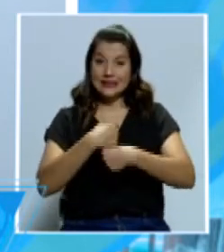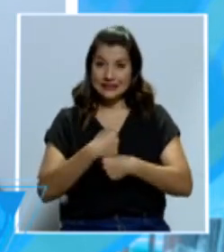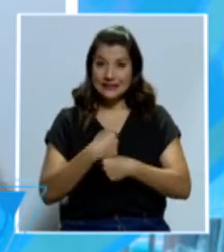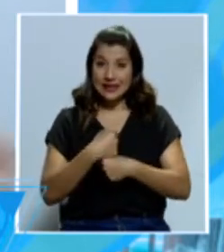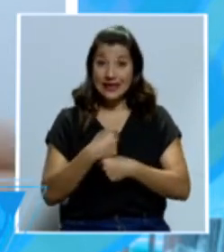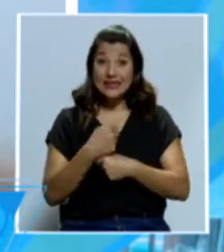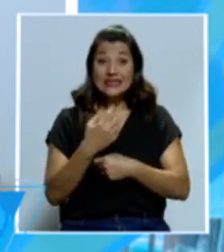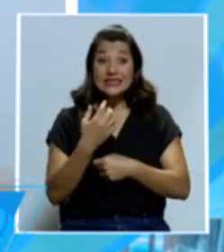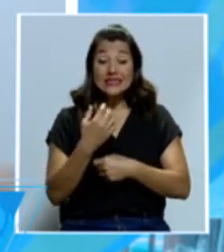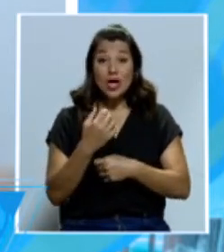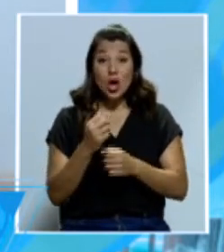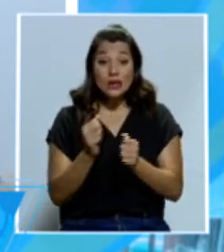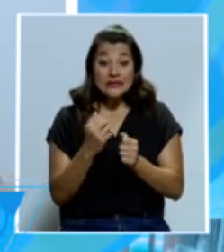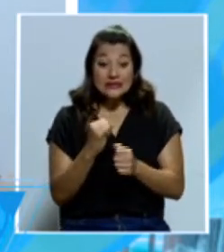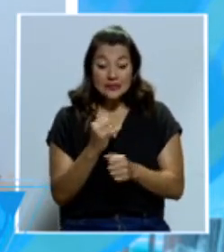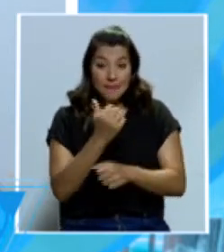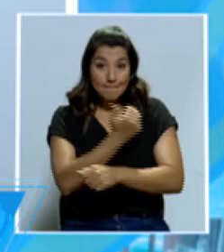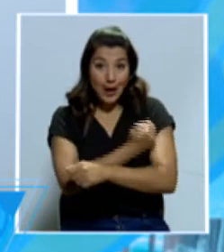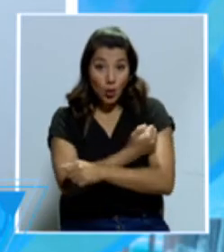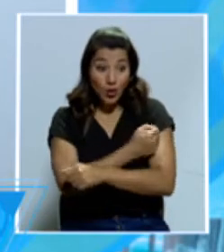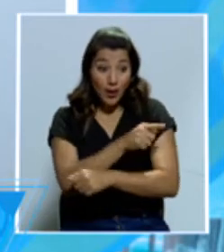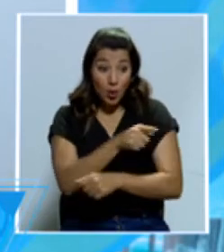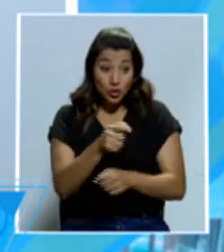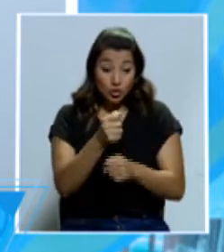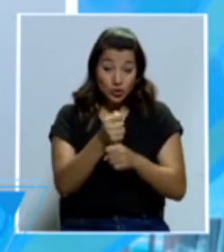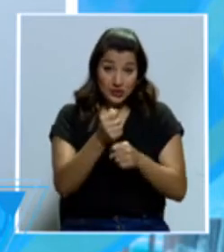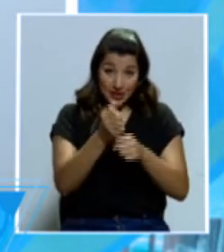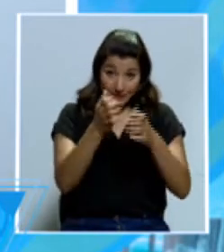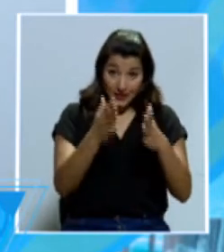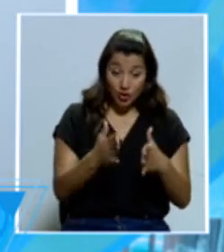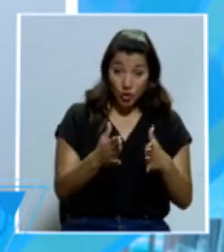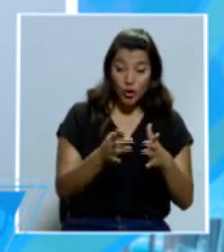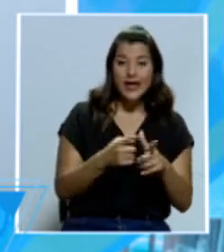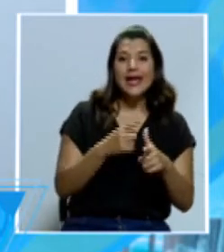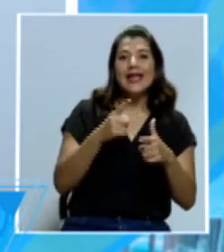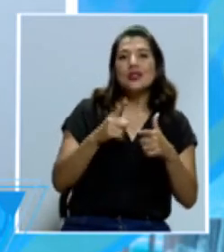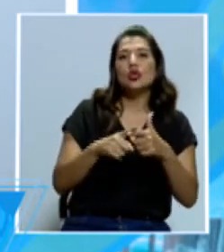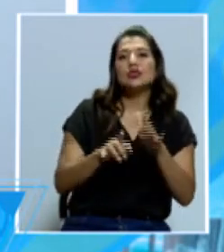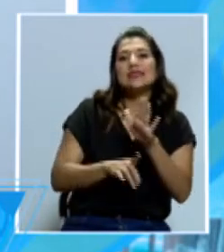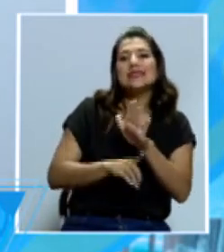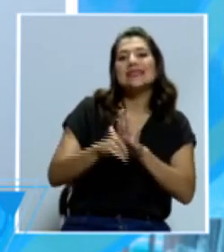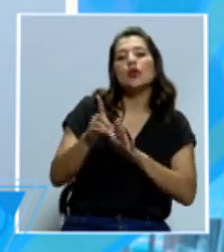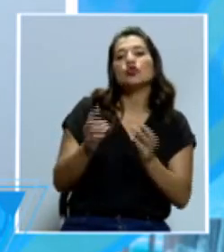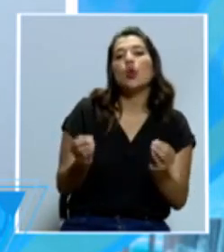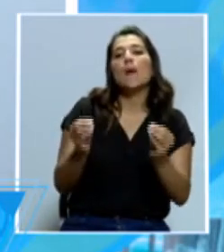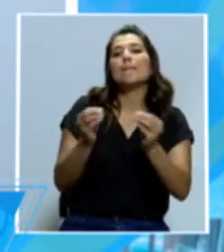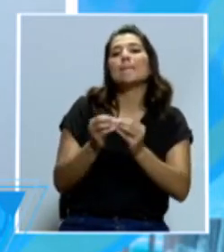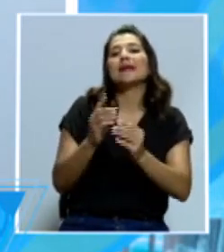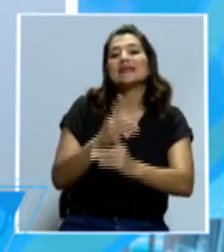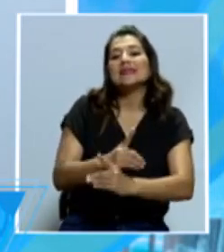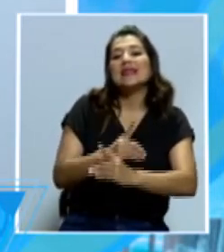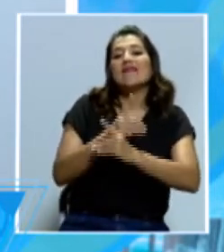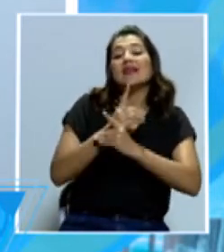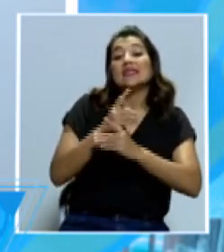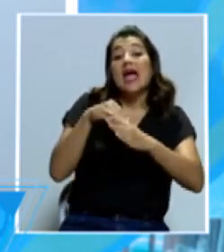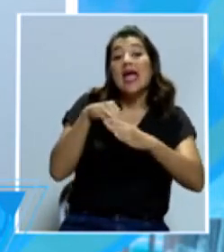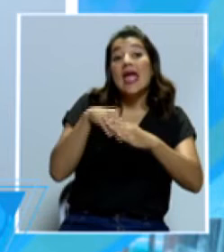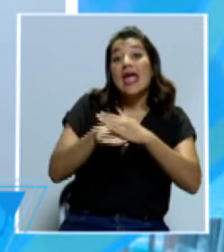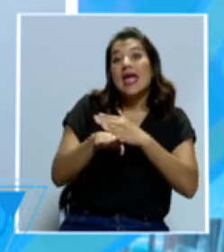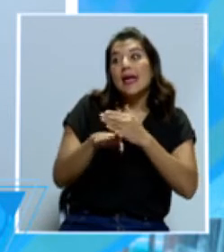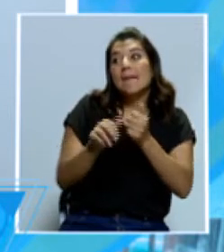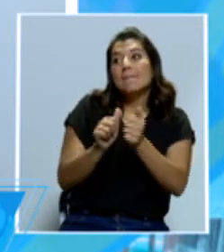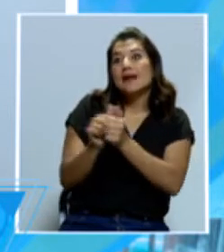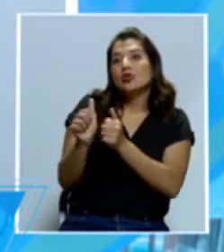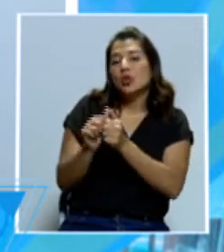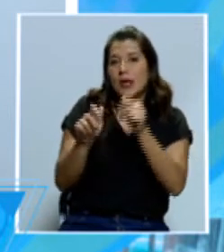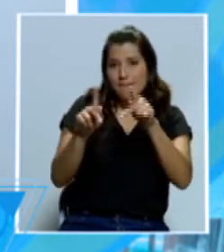una inmunidad en estas personas de manera que se produzca al final el cuidado o la protección a